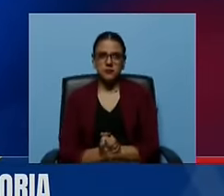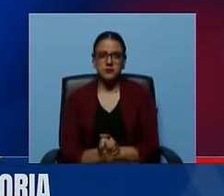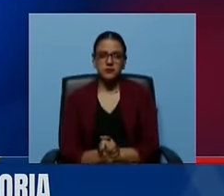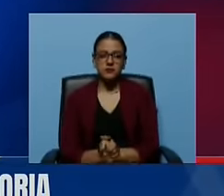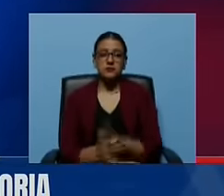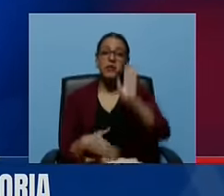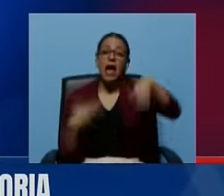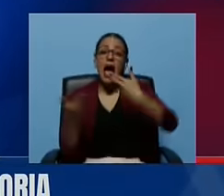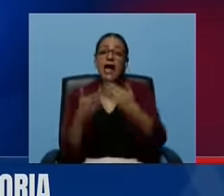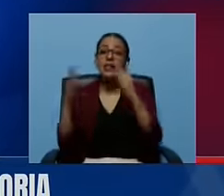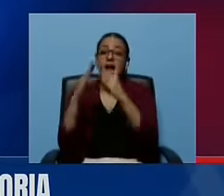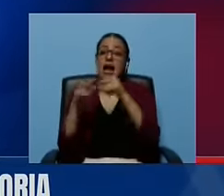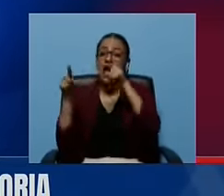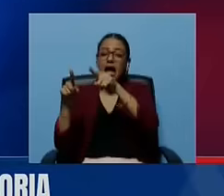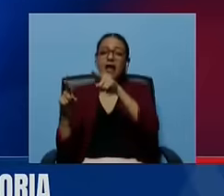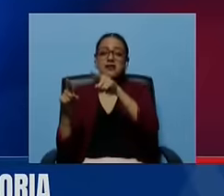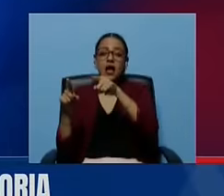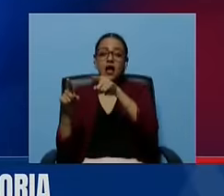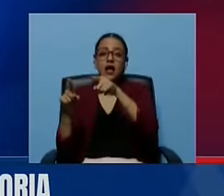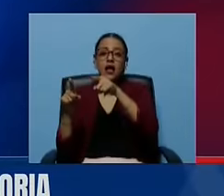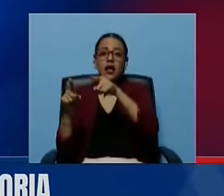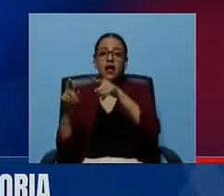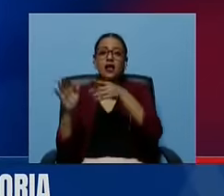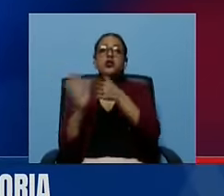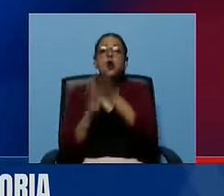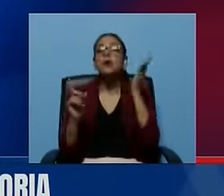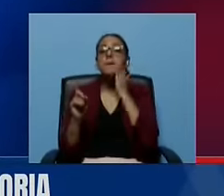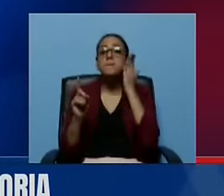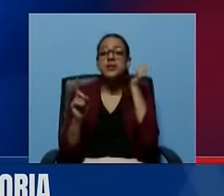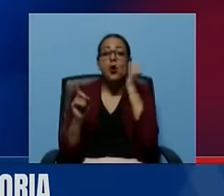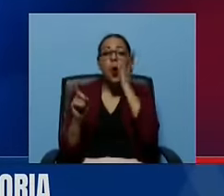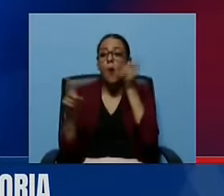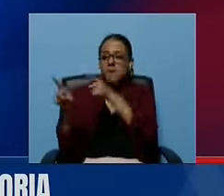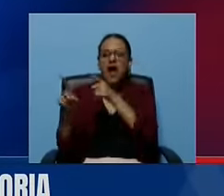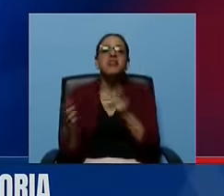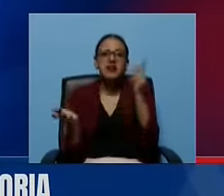Hasta la casa de la comadre aquí llegaron.